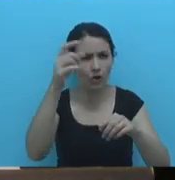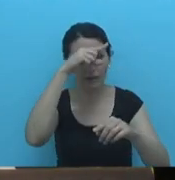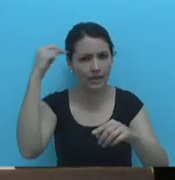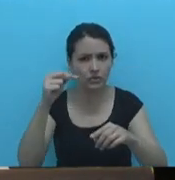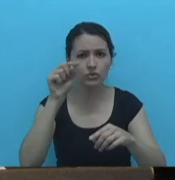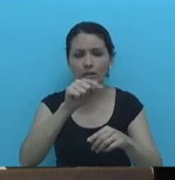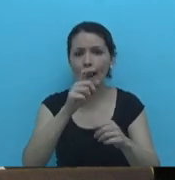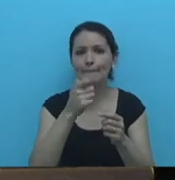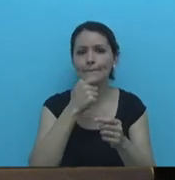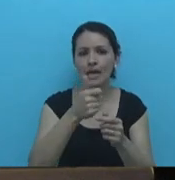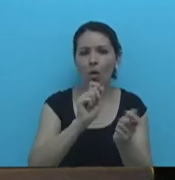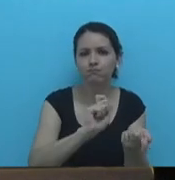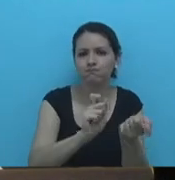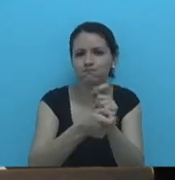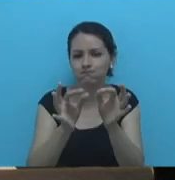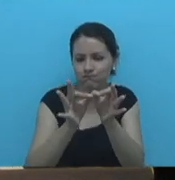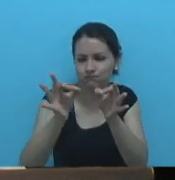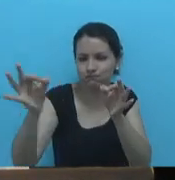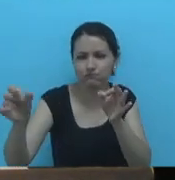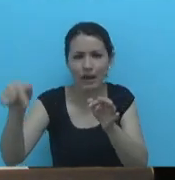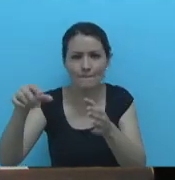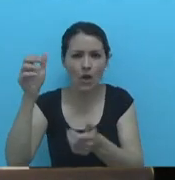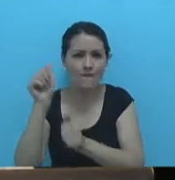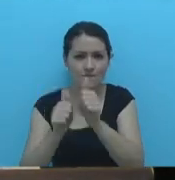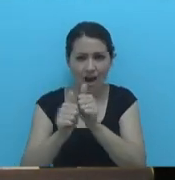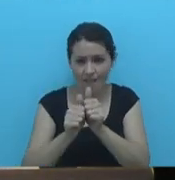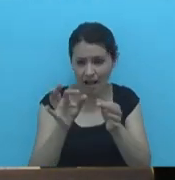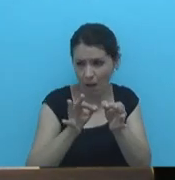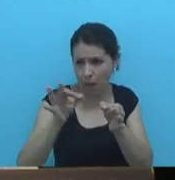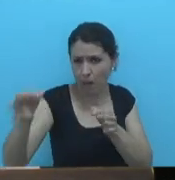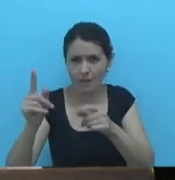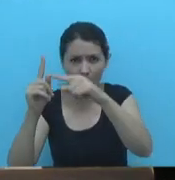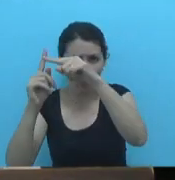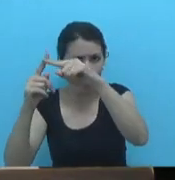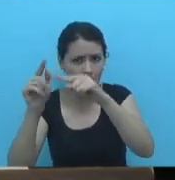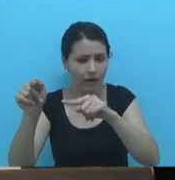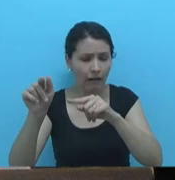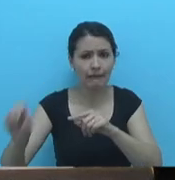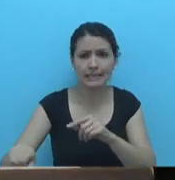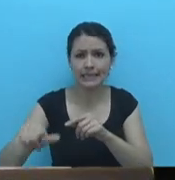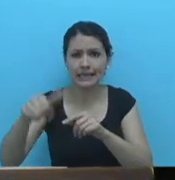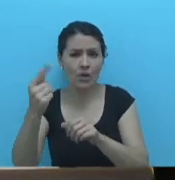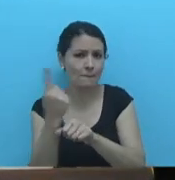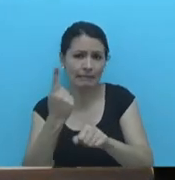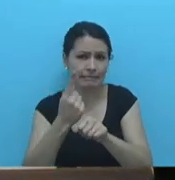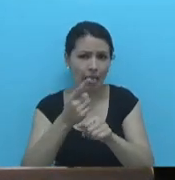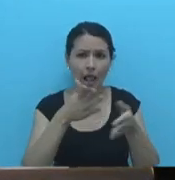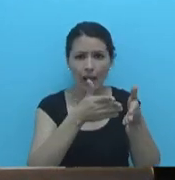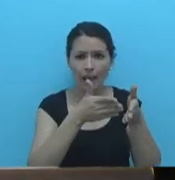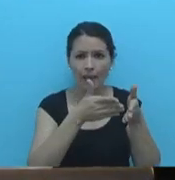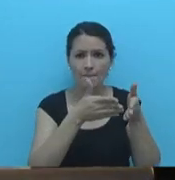de gauchos, de mujeres del pueblo santafesino que le ganaron a la principal potencia del mundo en el siglo